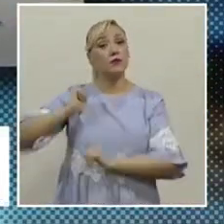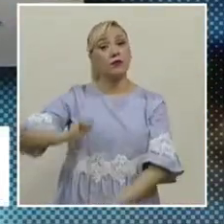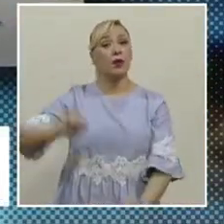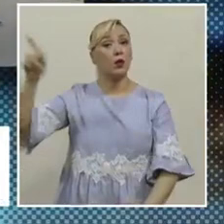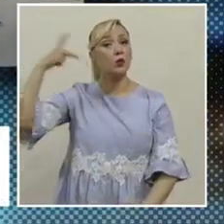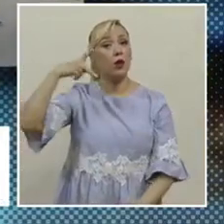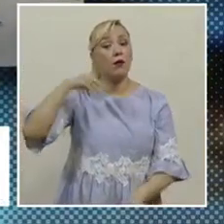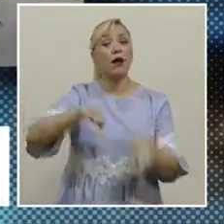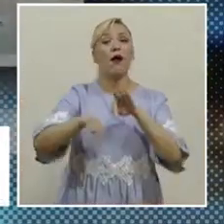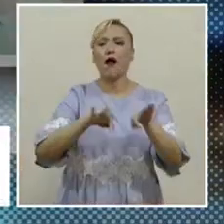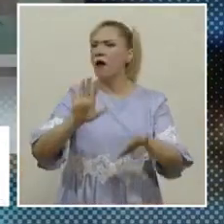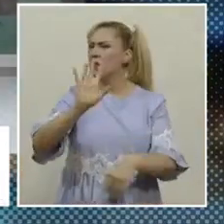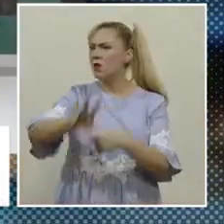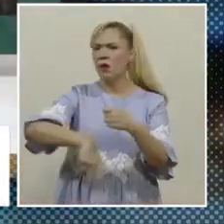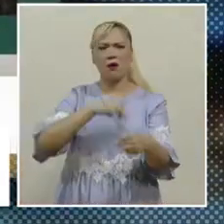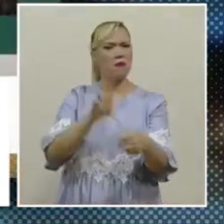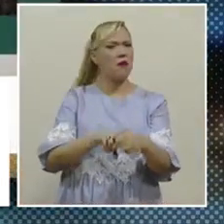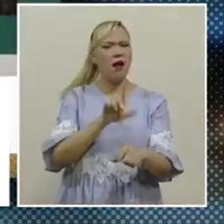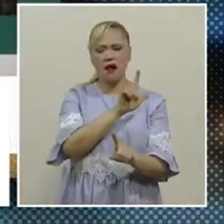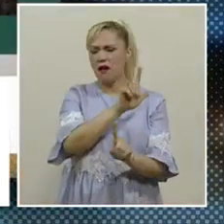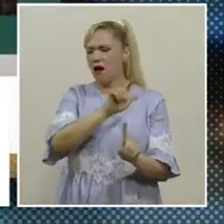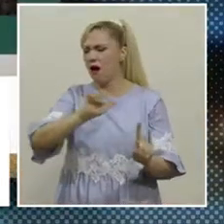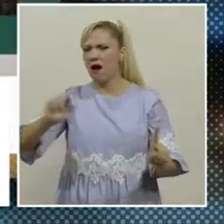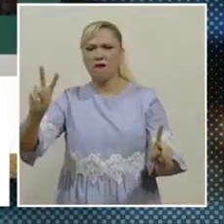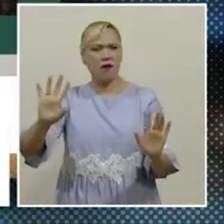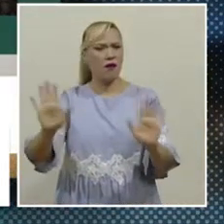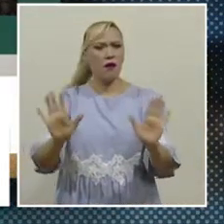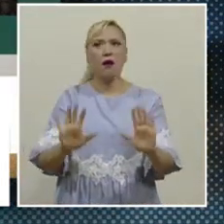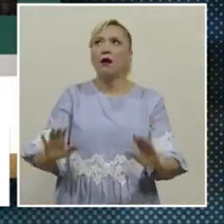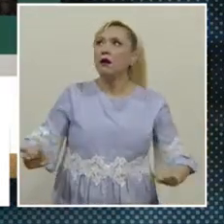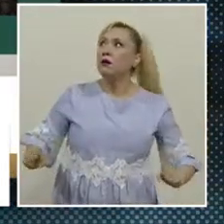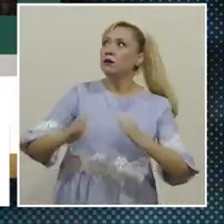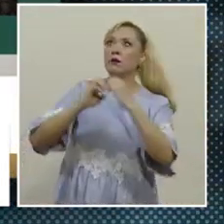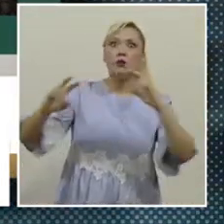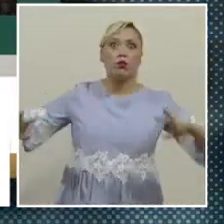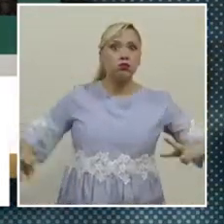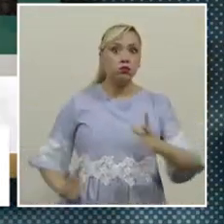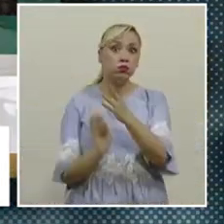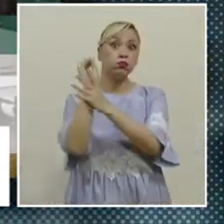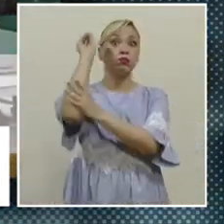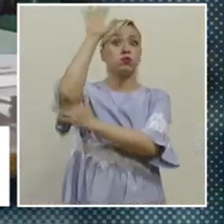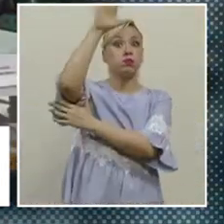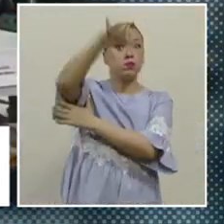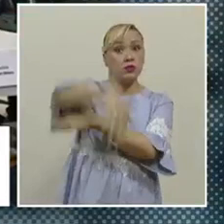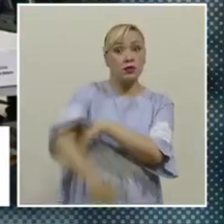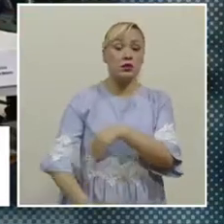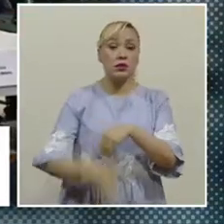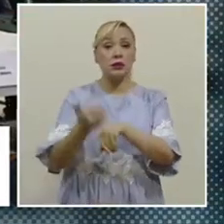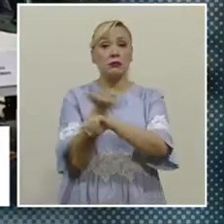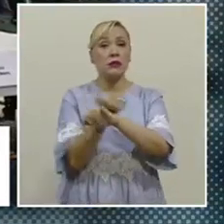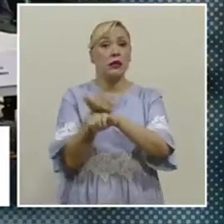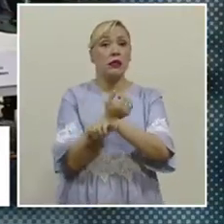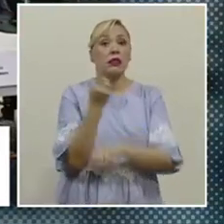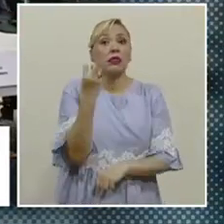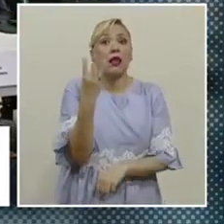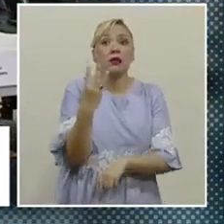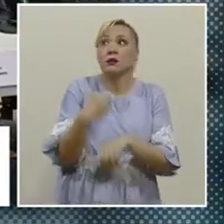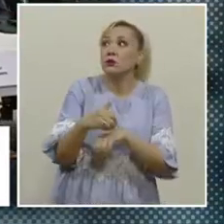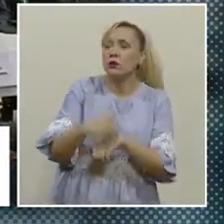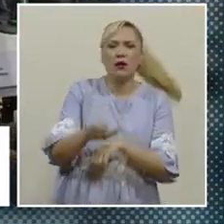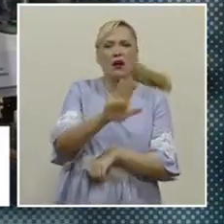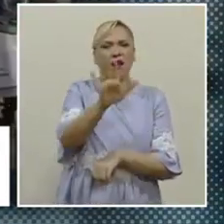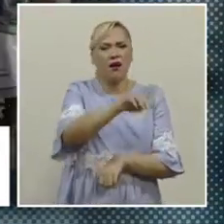se mantendrán con normalidad ante el cambio de la alerta volcánica a amarillo fase 3, por lo que pide a usuarios y